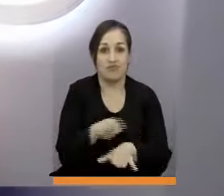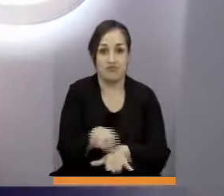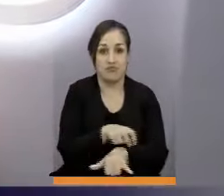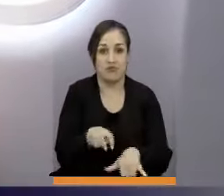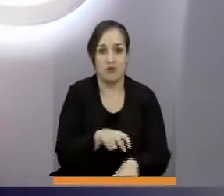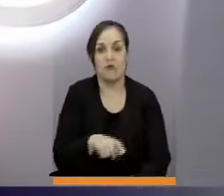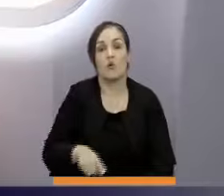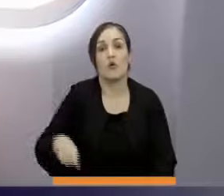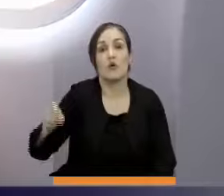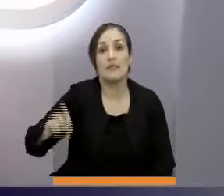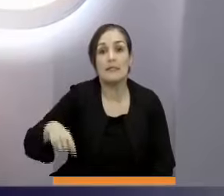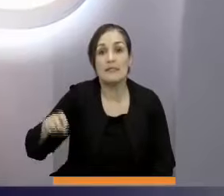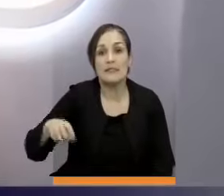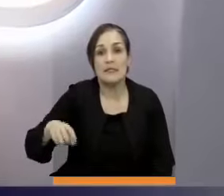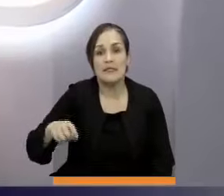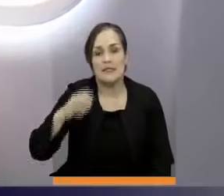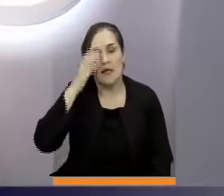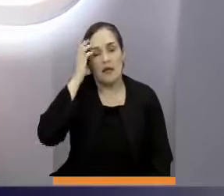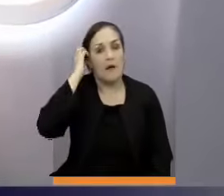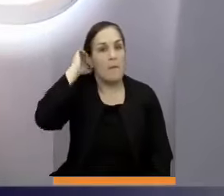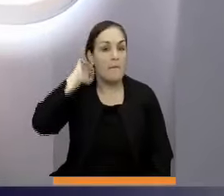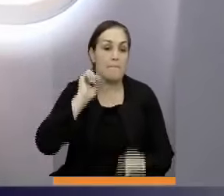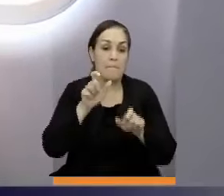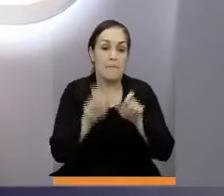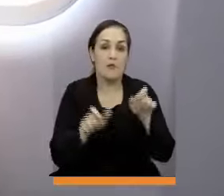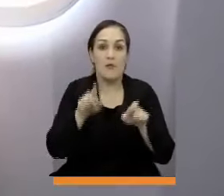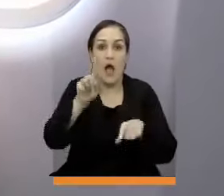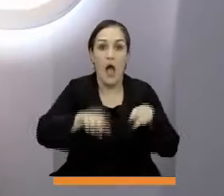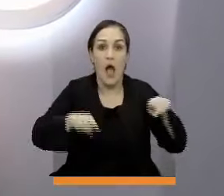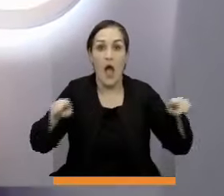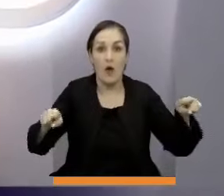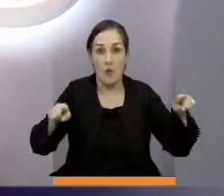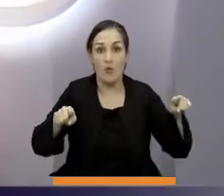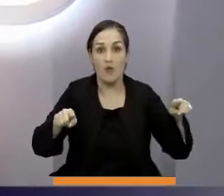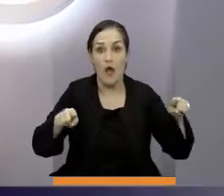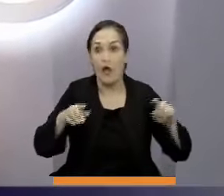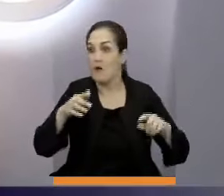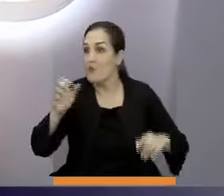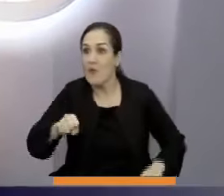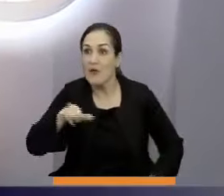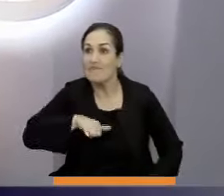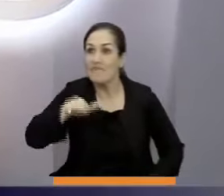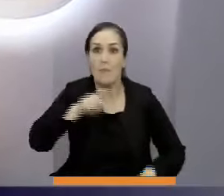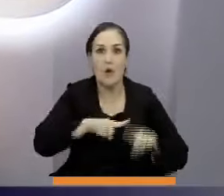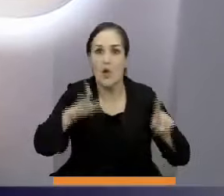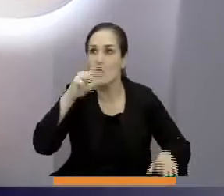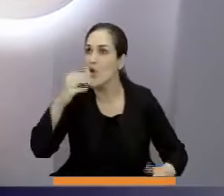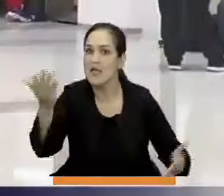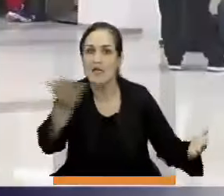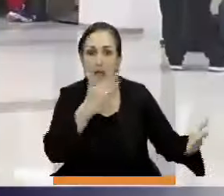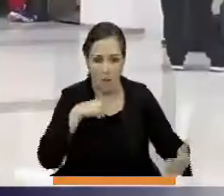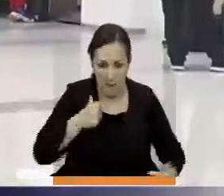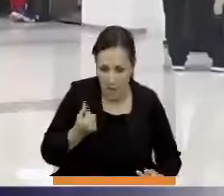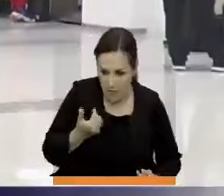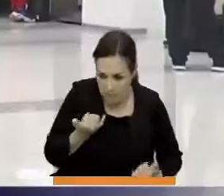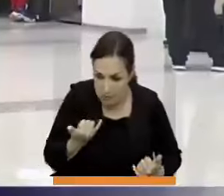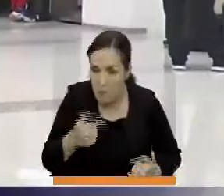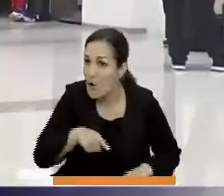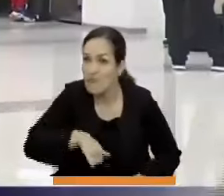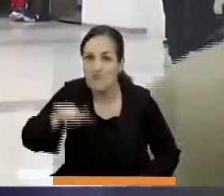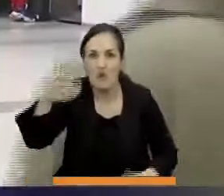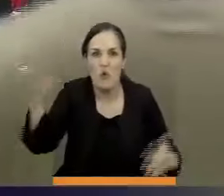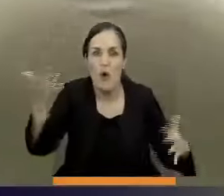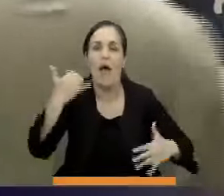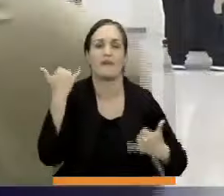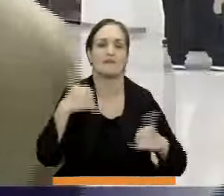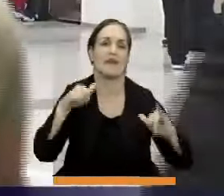demasiado necesario porque inclusive hay muchas personas que tienen la capacidad de salir en un vuelo y no lo pueden hacer porque no cuenta con el servicio. Los vuelos hacen